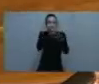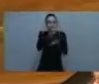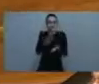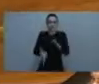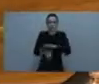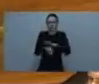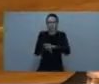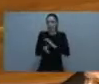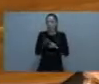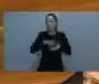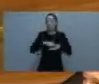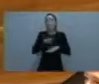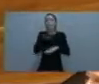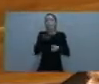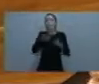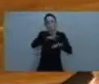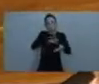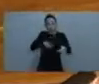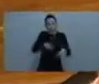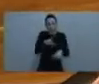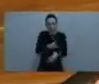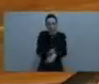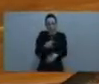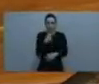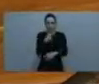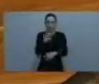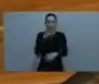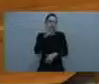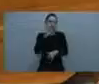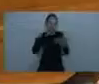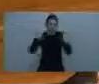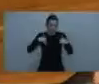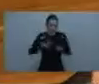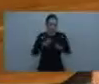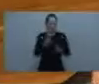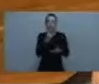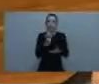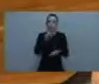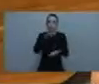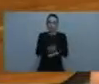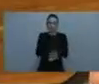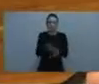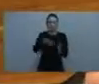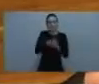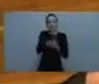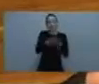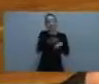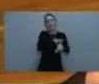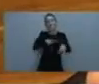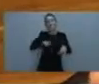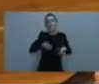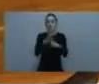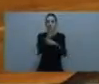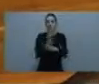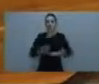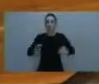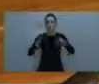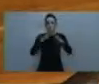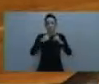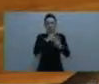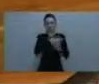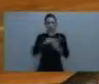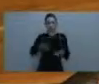porque hay una mayoría, lo he dicho aquí ya, ¿no? Pero lo reitero, una mayoría parlamentaria que yo quiero convertir